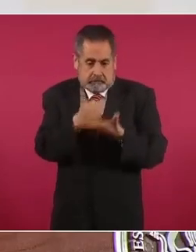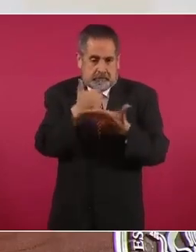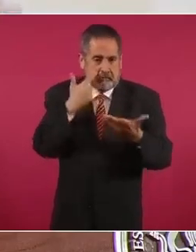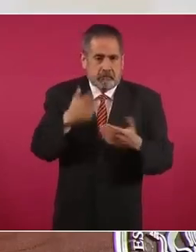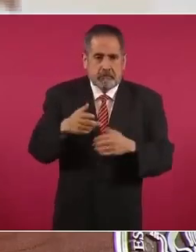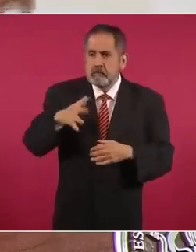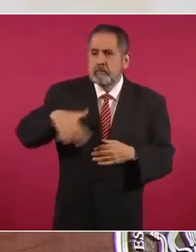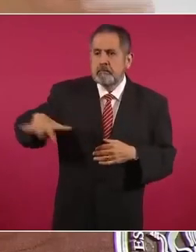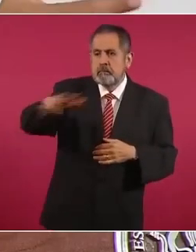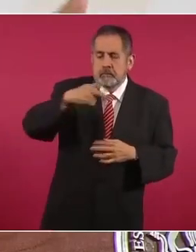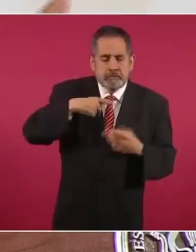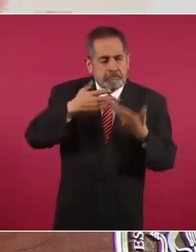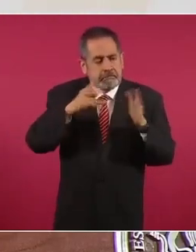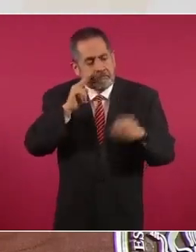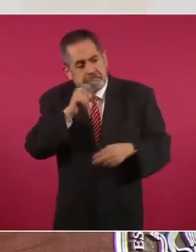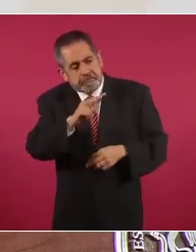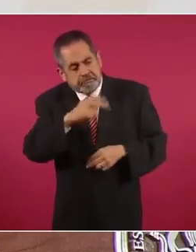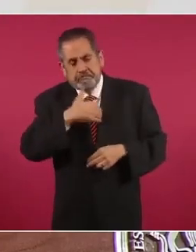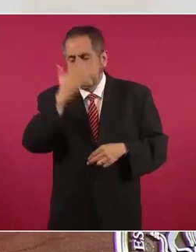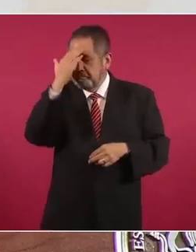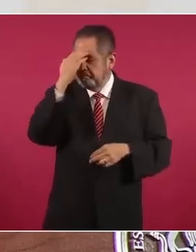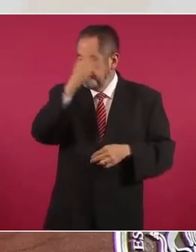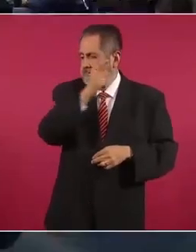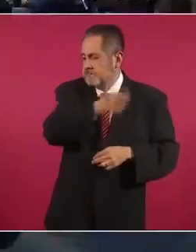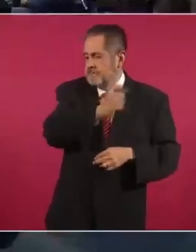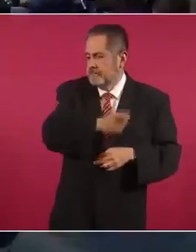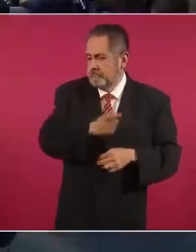que la gente tenga claridad.